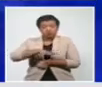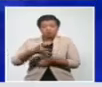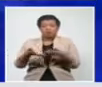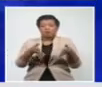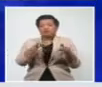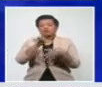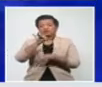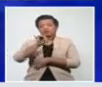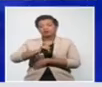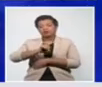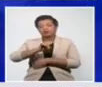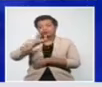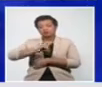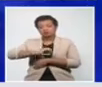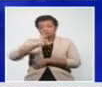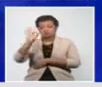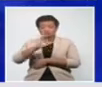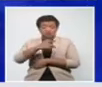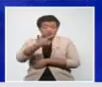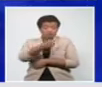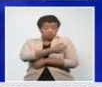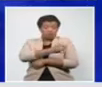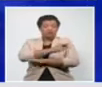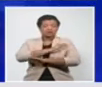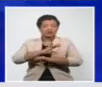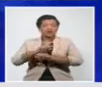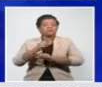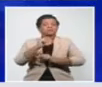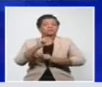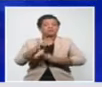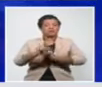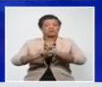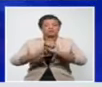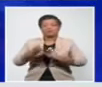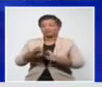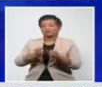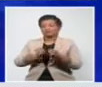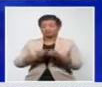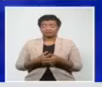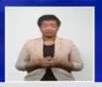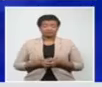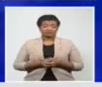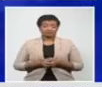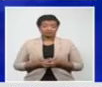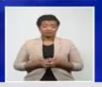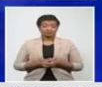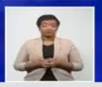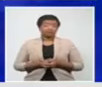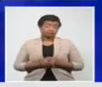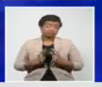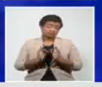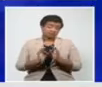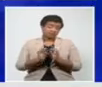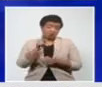70 y un 80% de la población vacunada. Por lo tanto, hoy